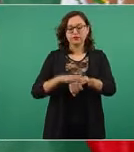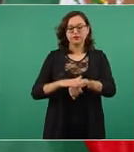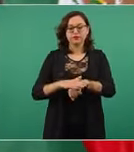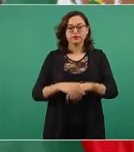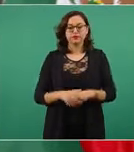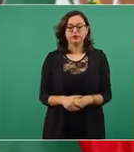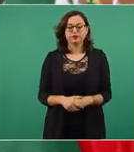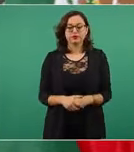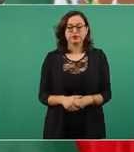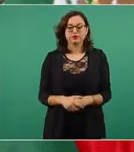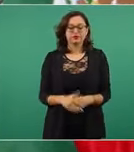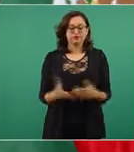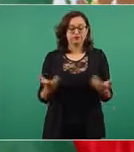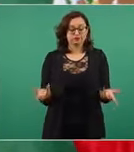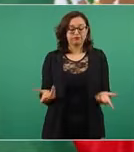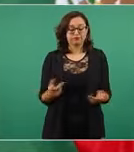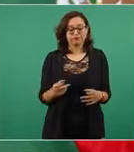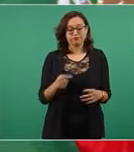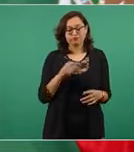halconazo y de